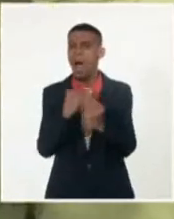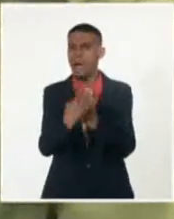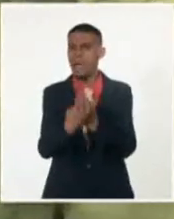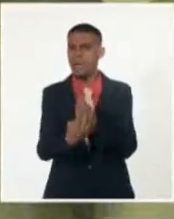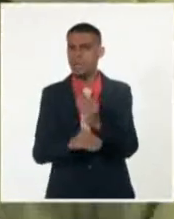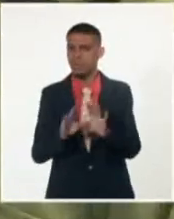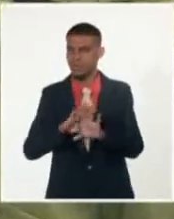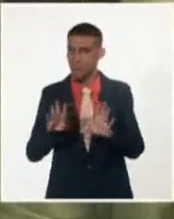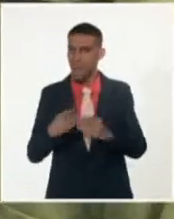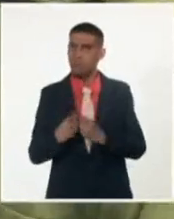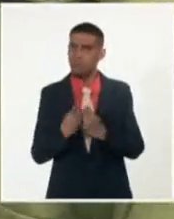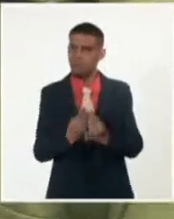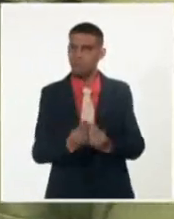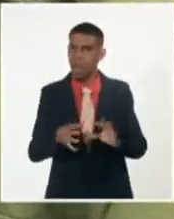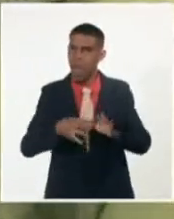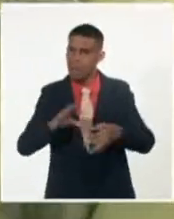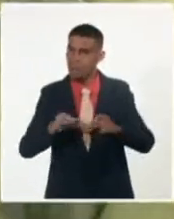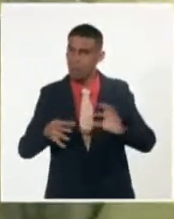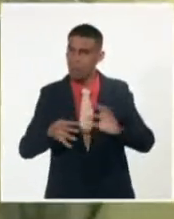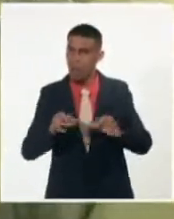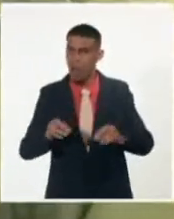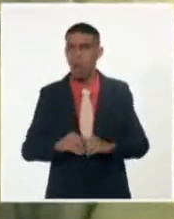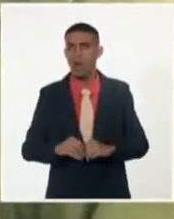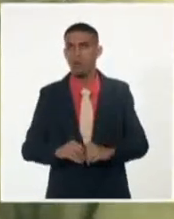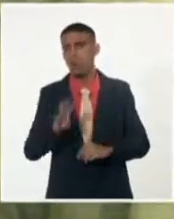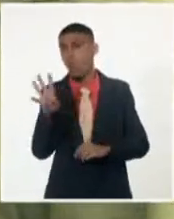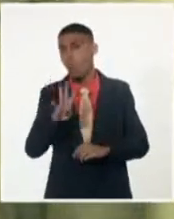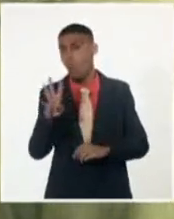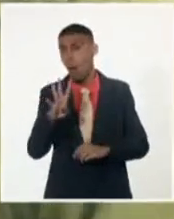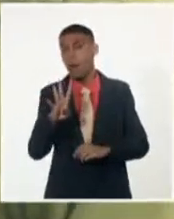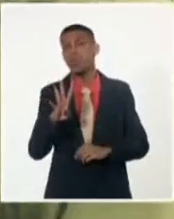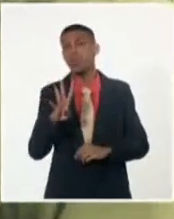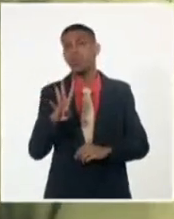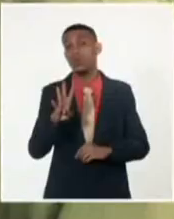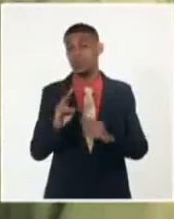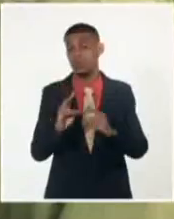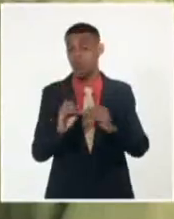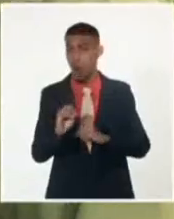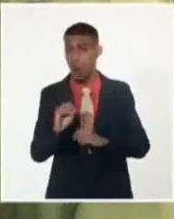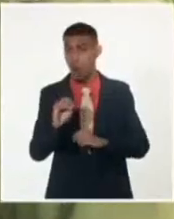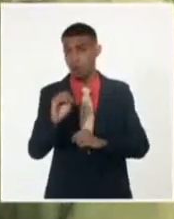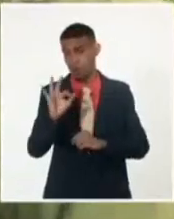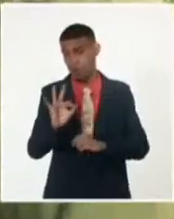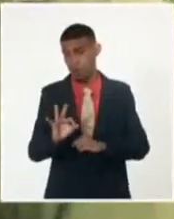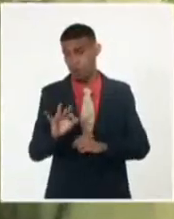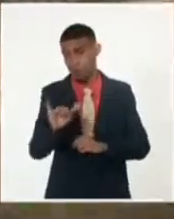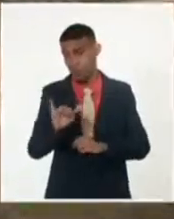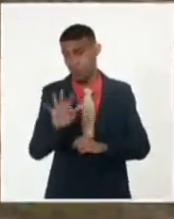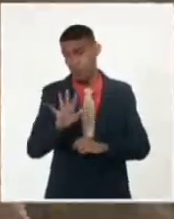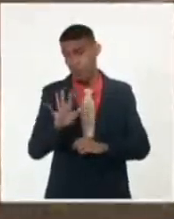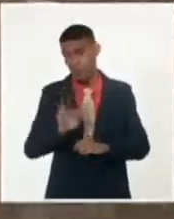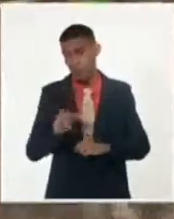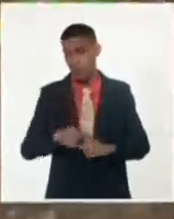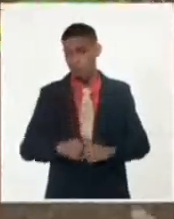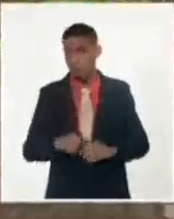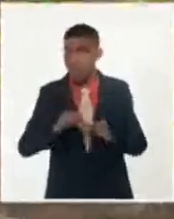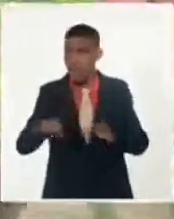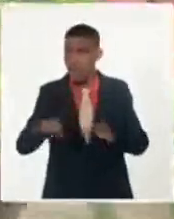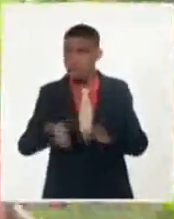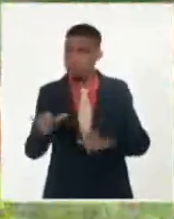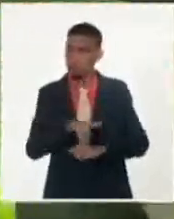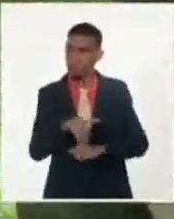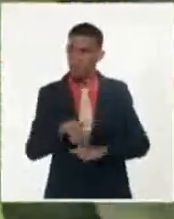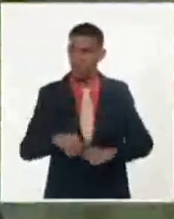habichuela, 4 o 5 quintales, y el arroz ahora cuando lo corte entrego 2 o 3 quintales más. Así